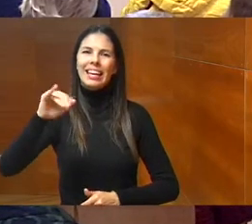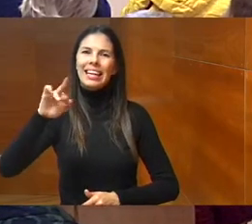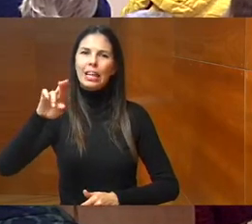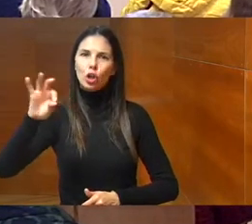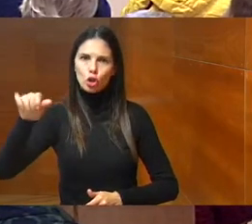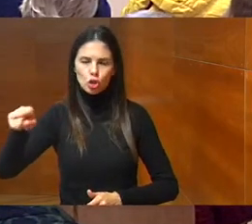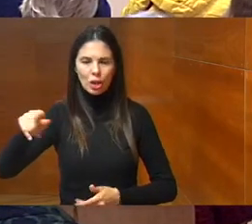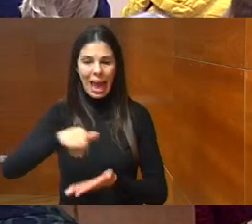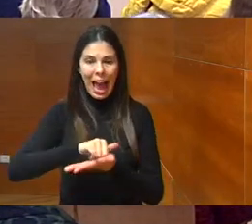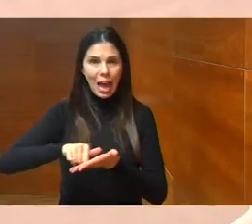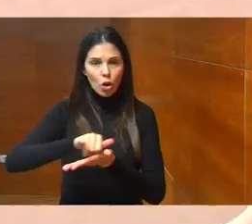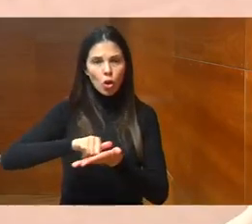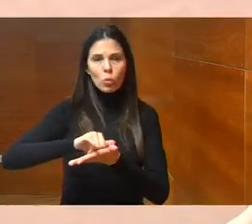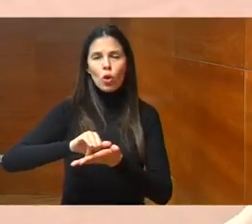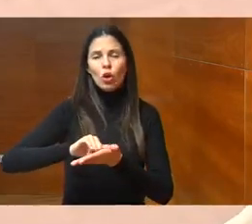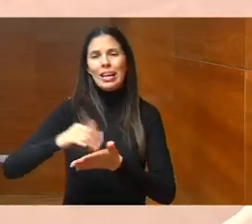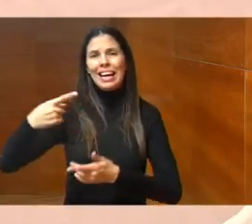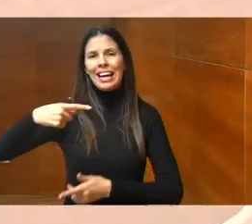Entonces